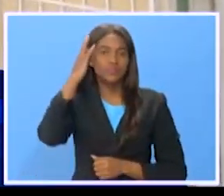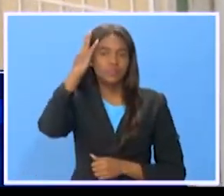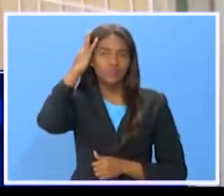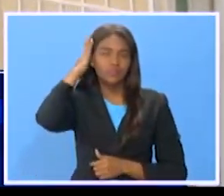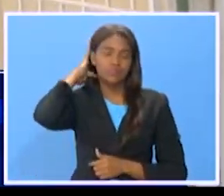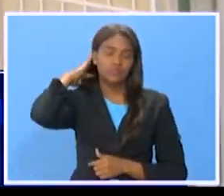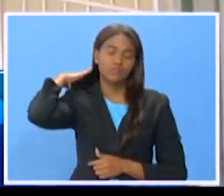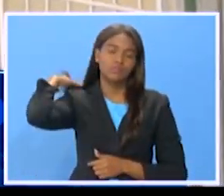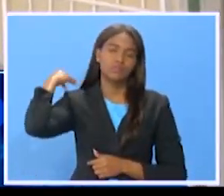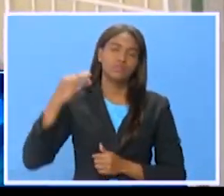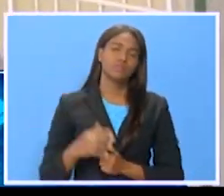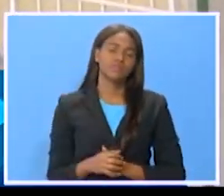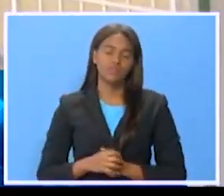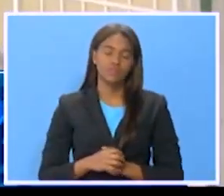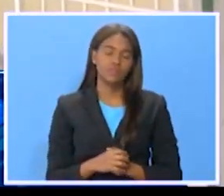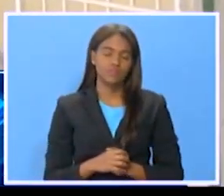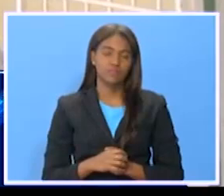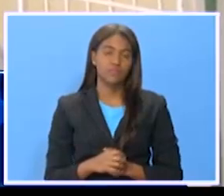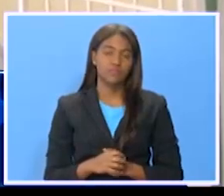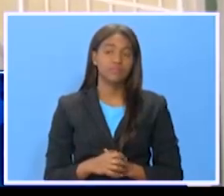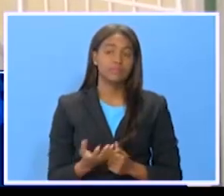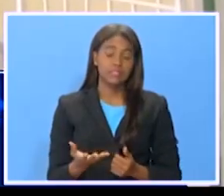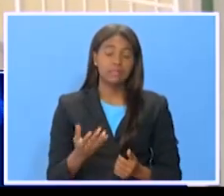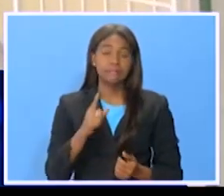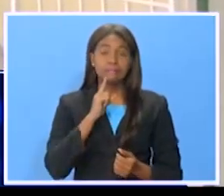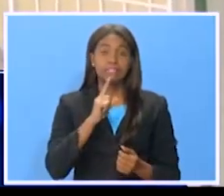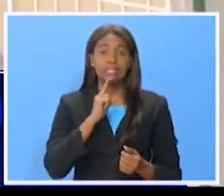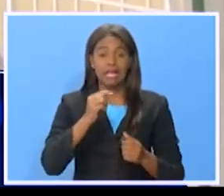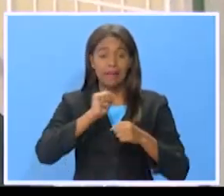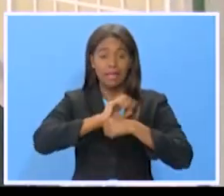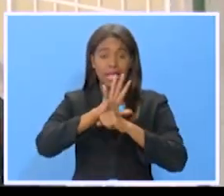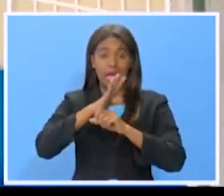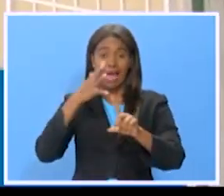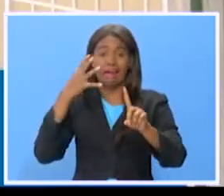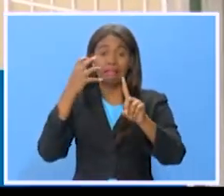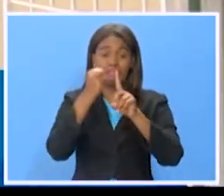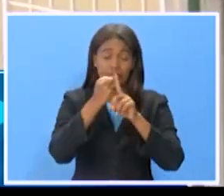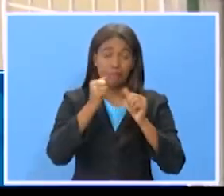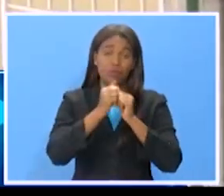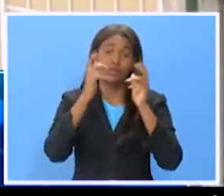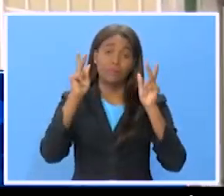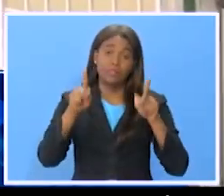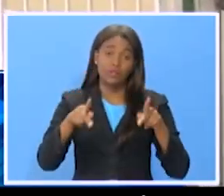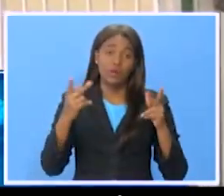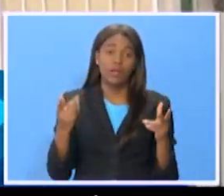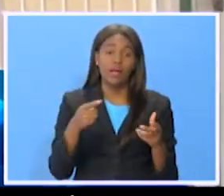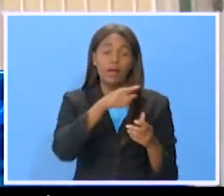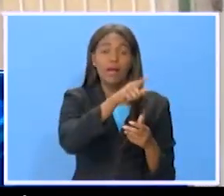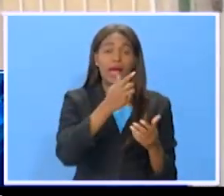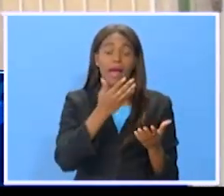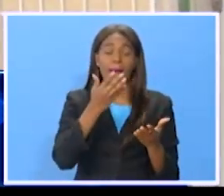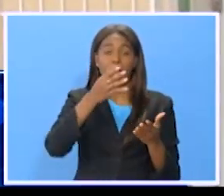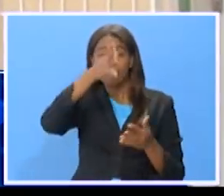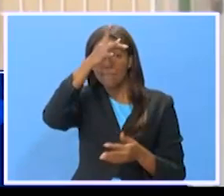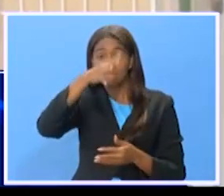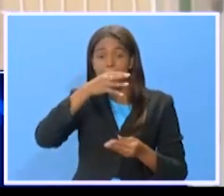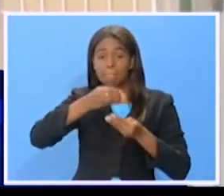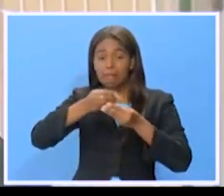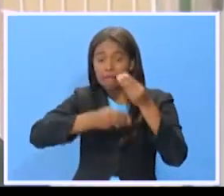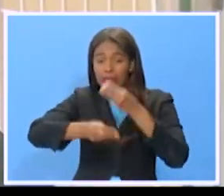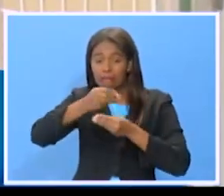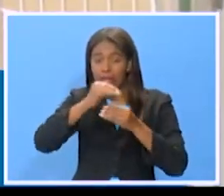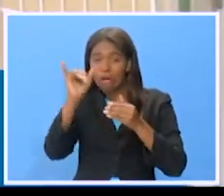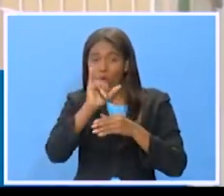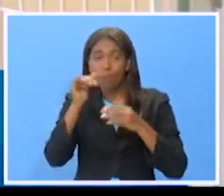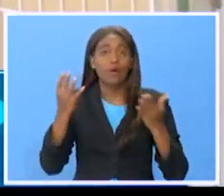economía de los padres no es la misma y quizá la posibilidad para enviar o para conseguir los materiales